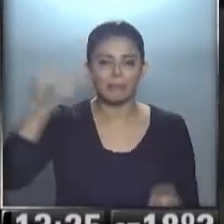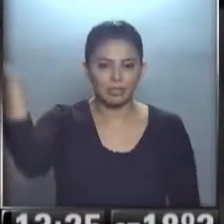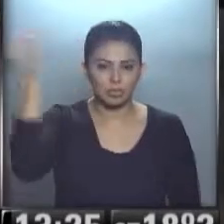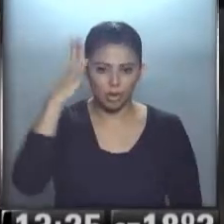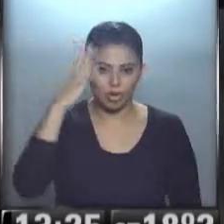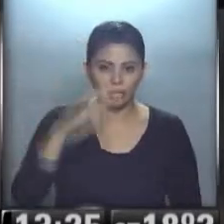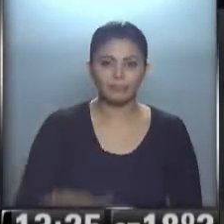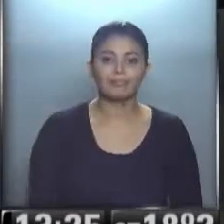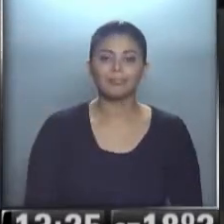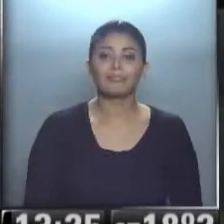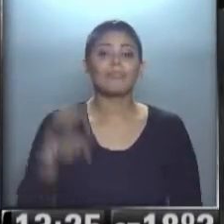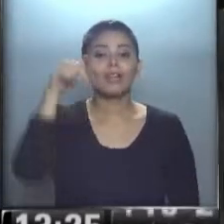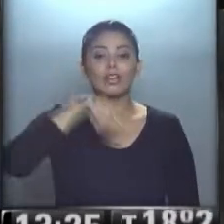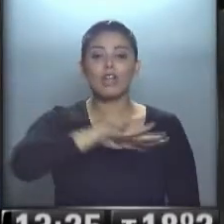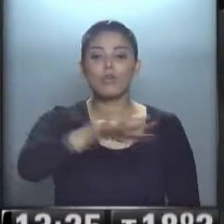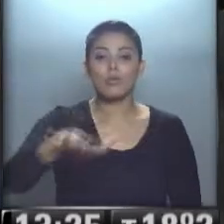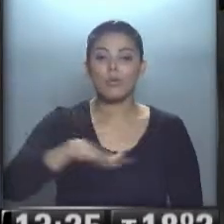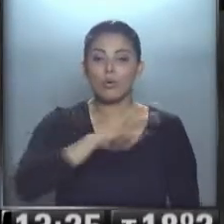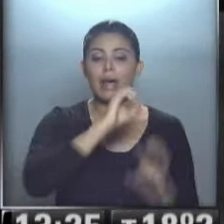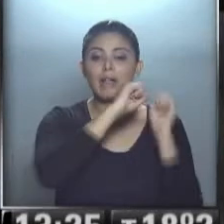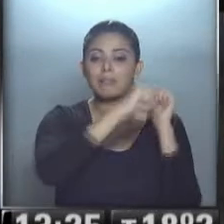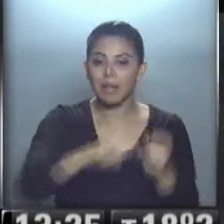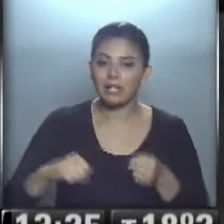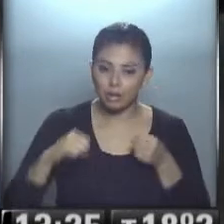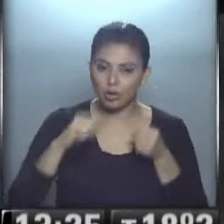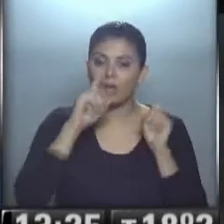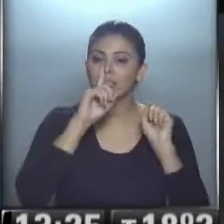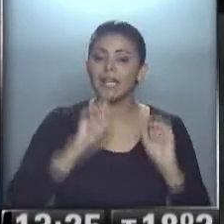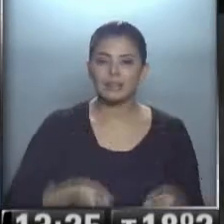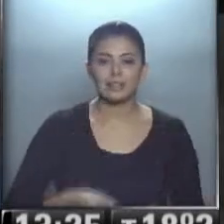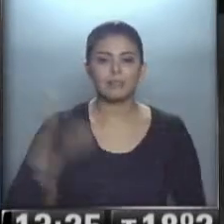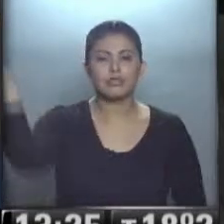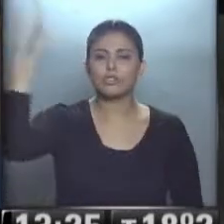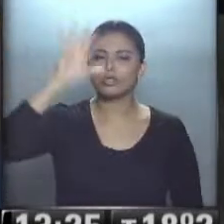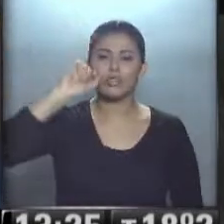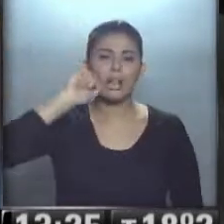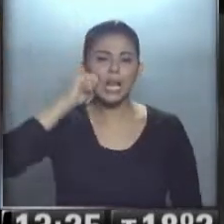sí, nos vamos a Bariloche, frío, muy soleado, muy lindo aire